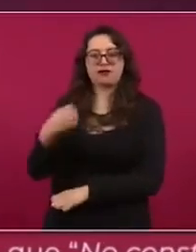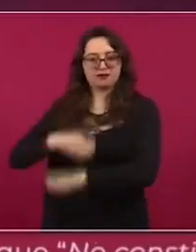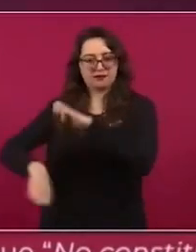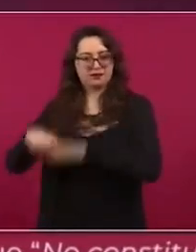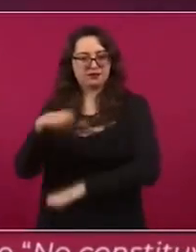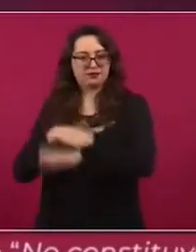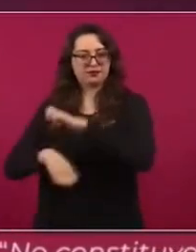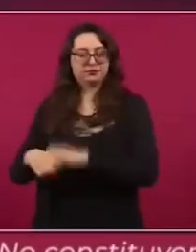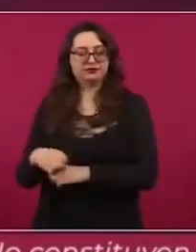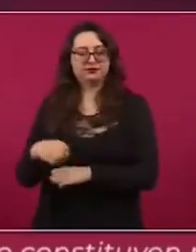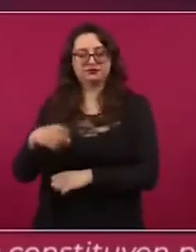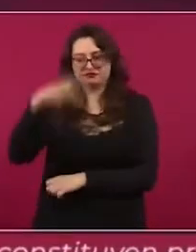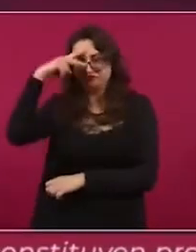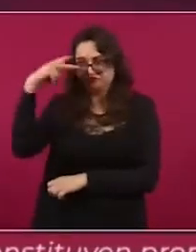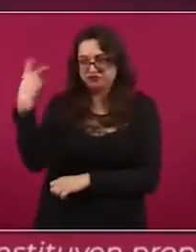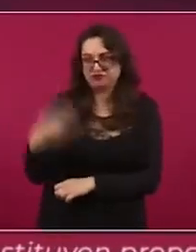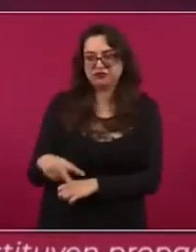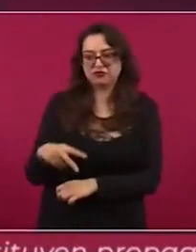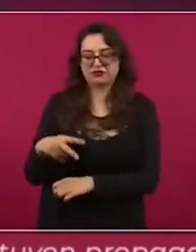sea mayoritaria